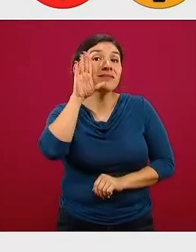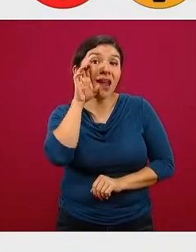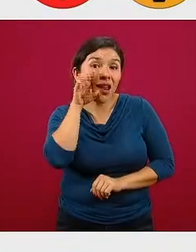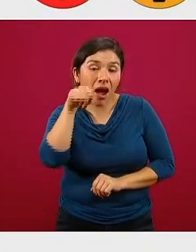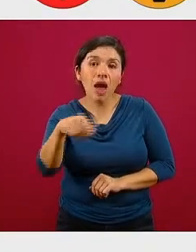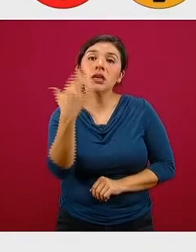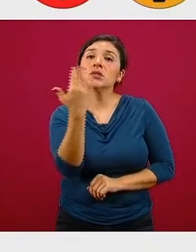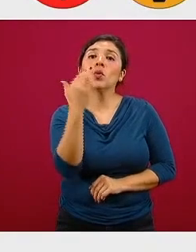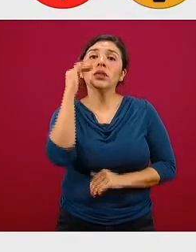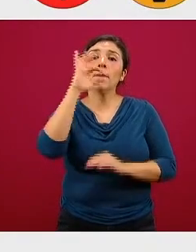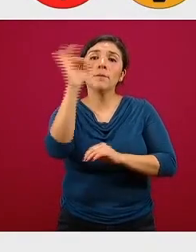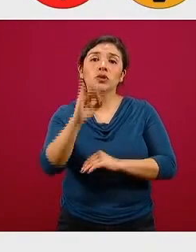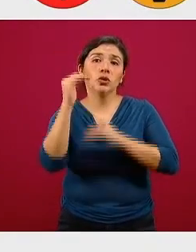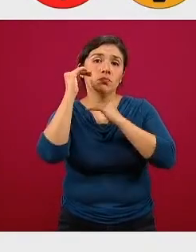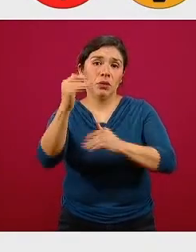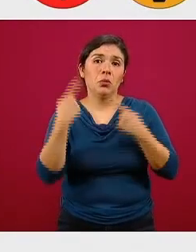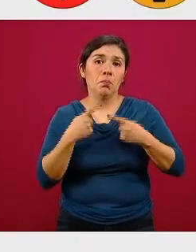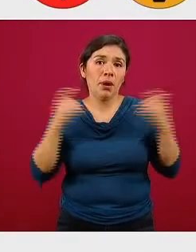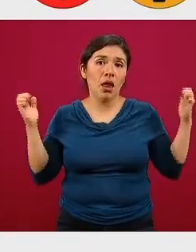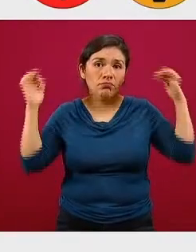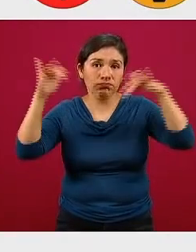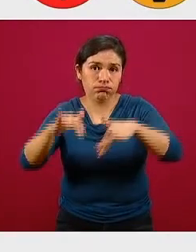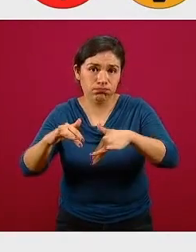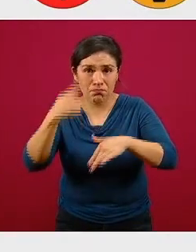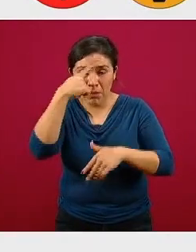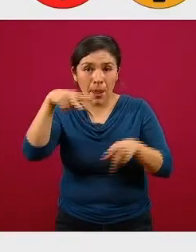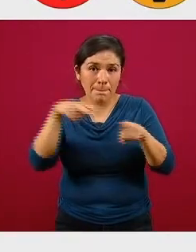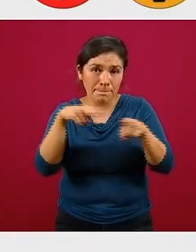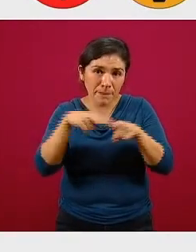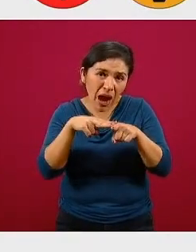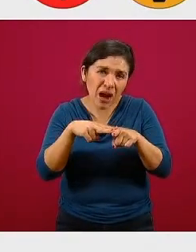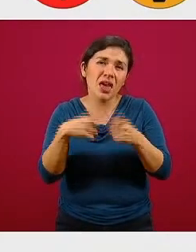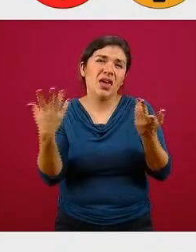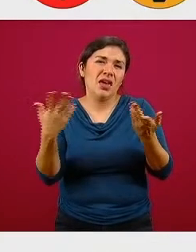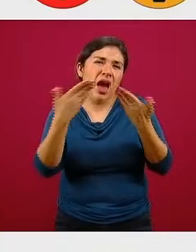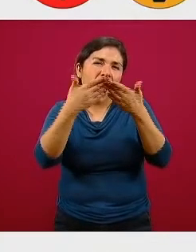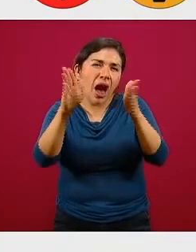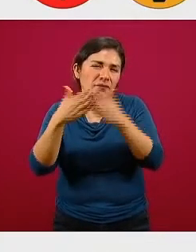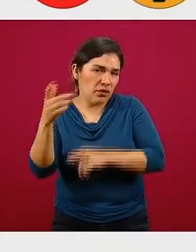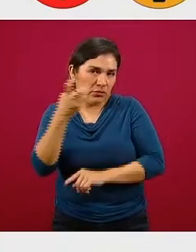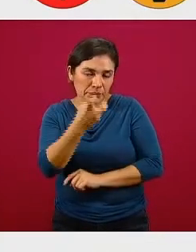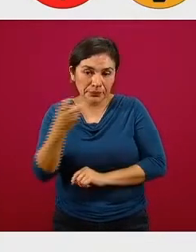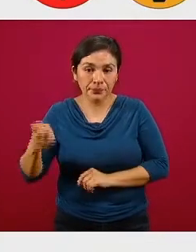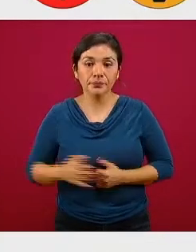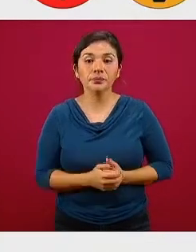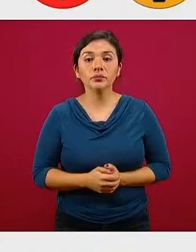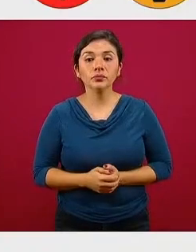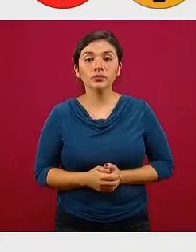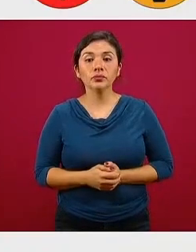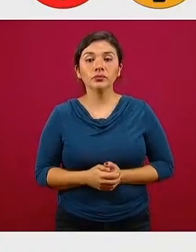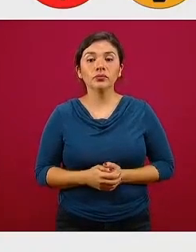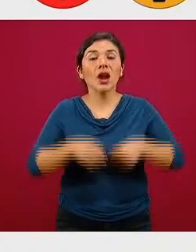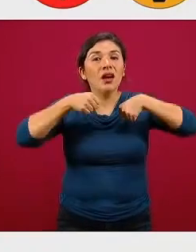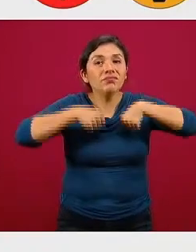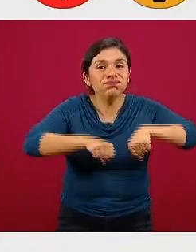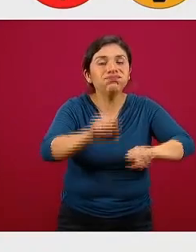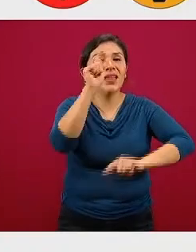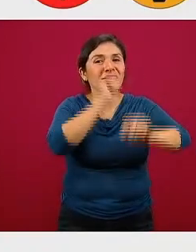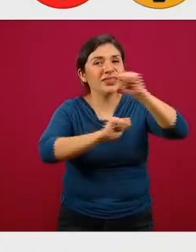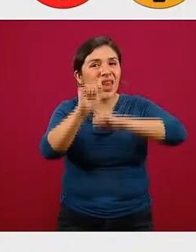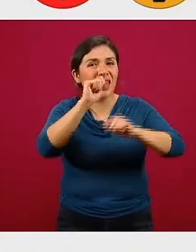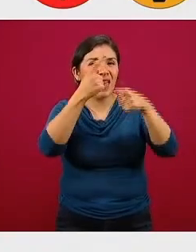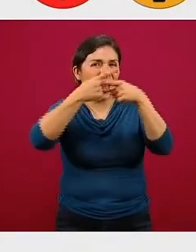naranja, 50% de aforo para parques abiertos. Supermercados y